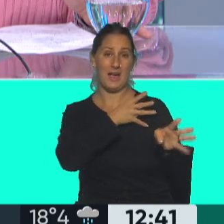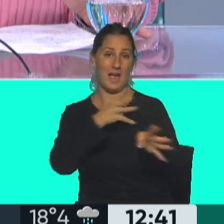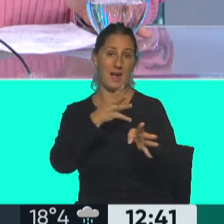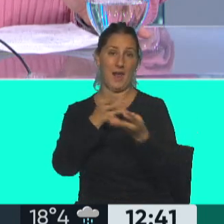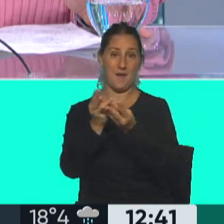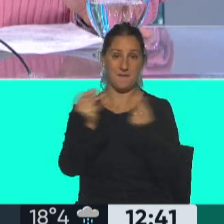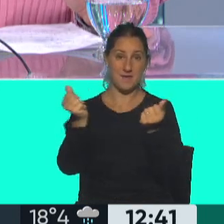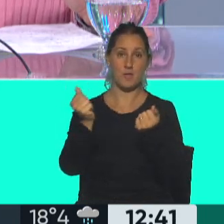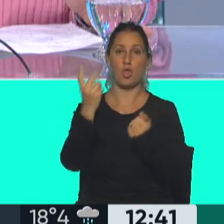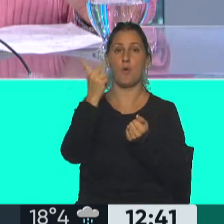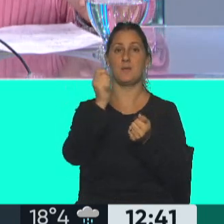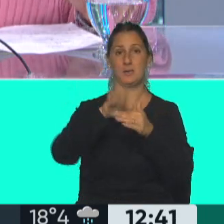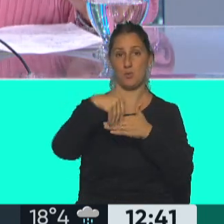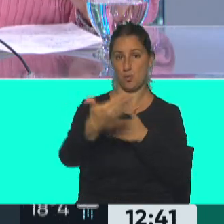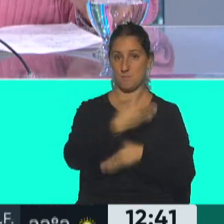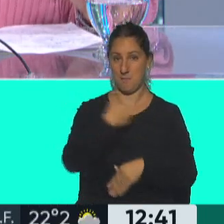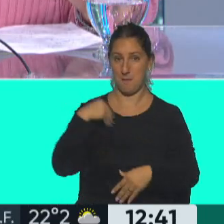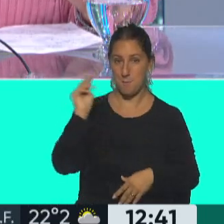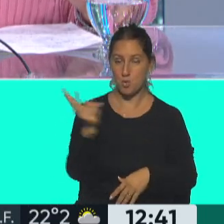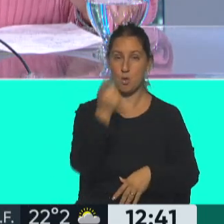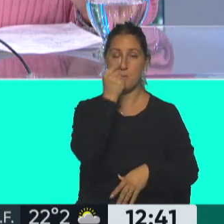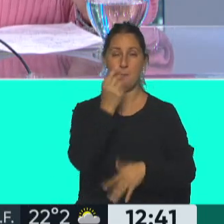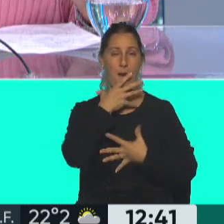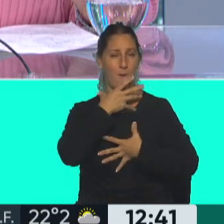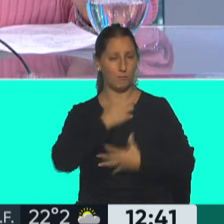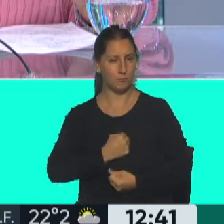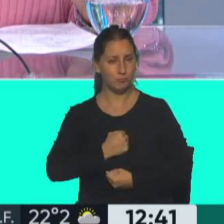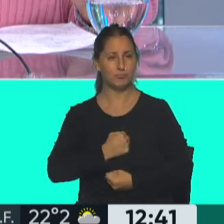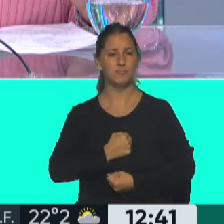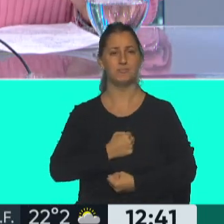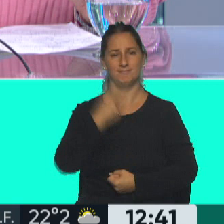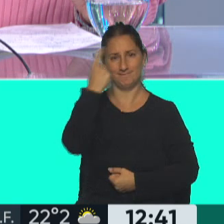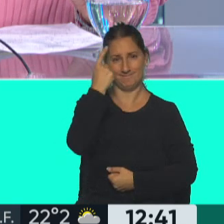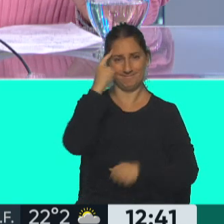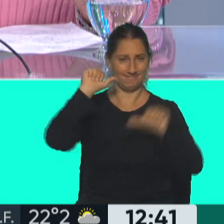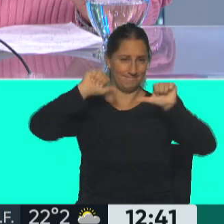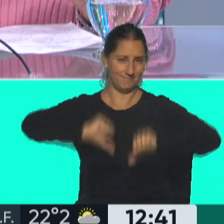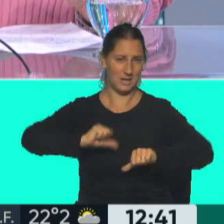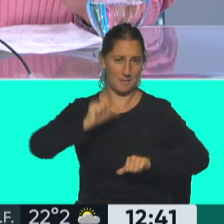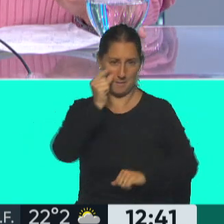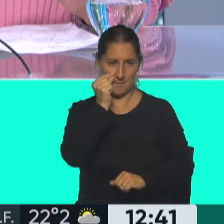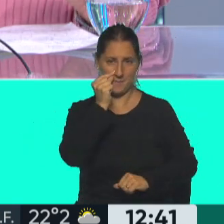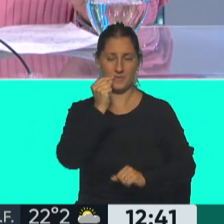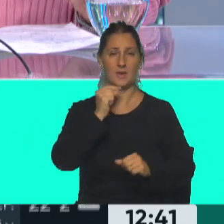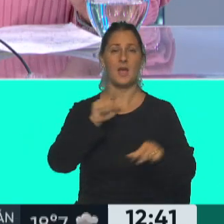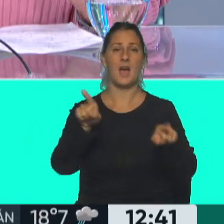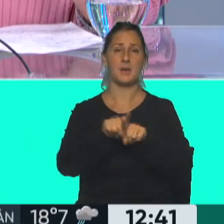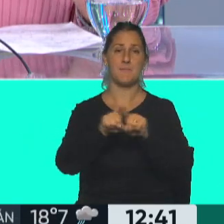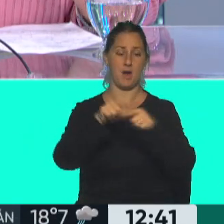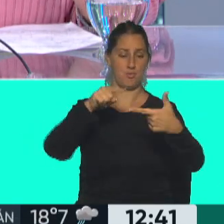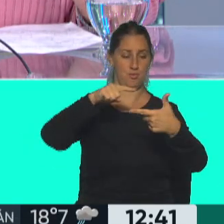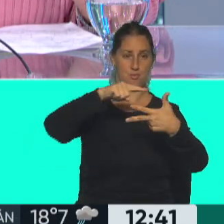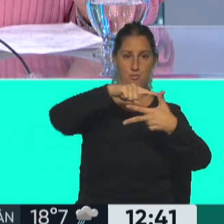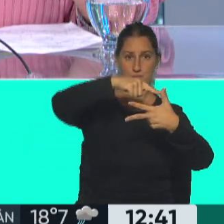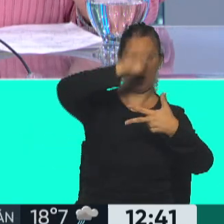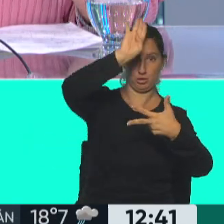contienda el papá se deprimió tuvo problemas este anímicos los que regresaron el mayor que también estaba en